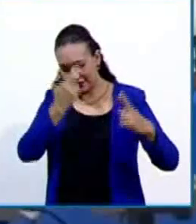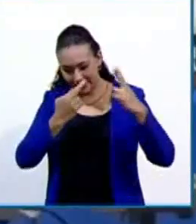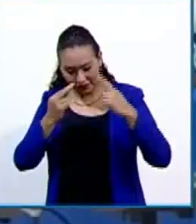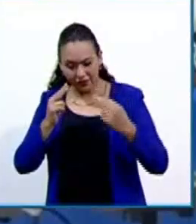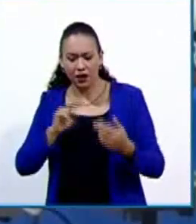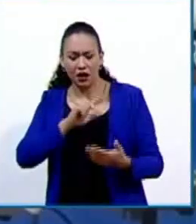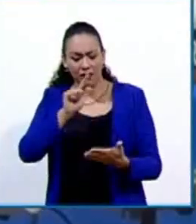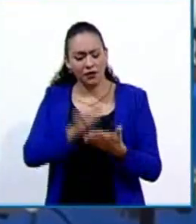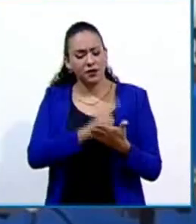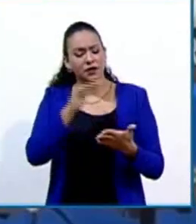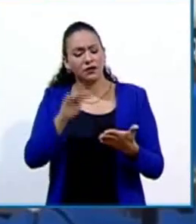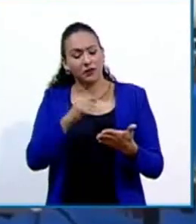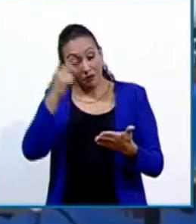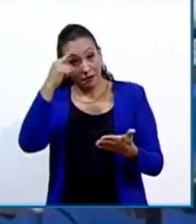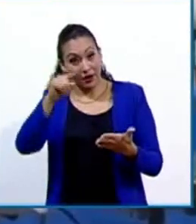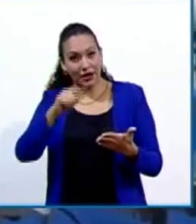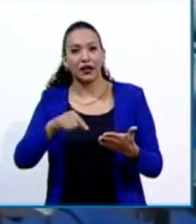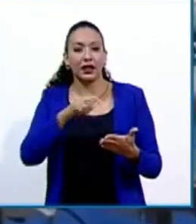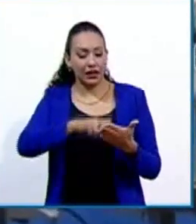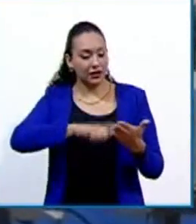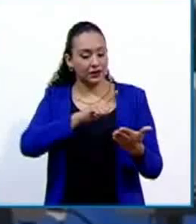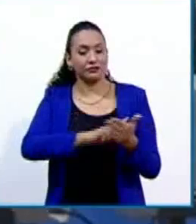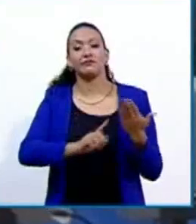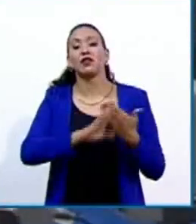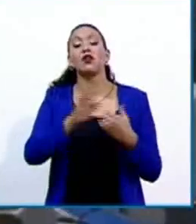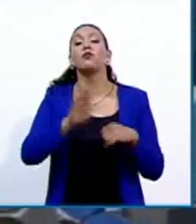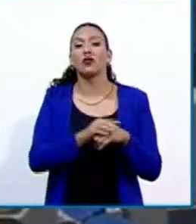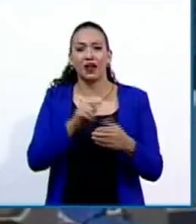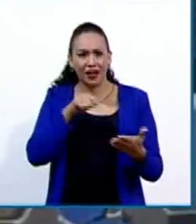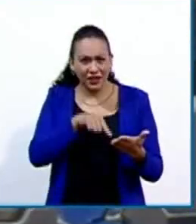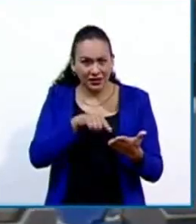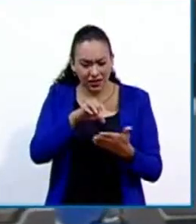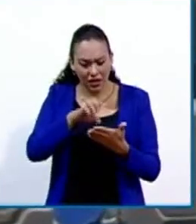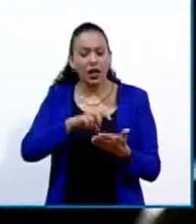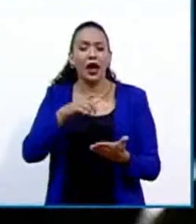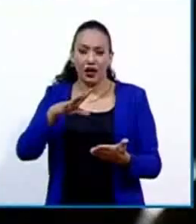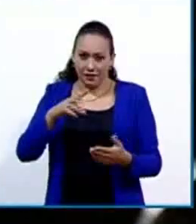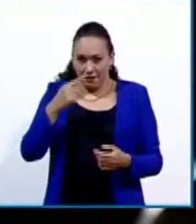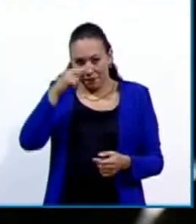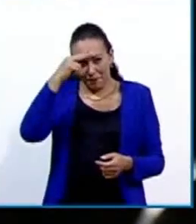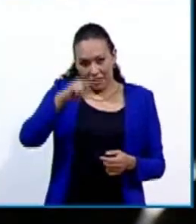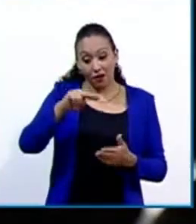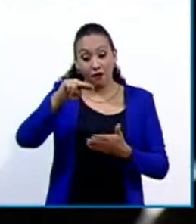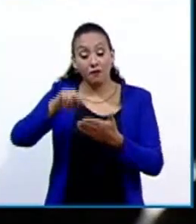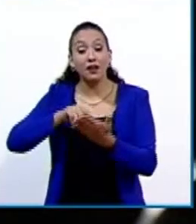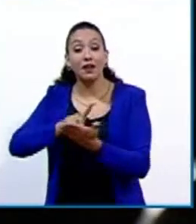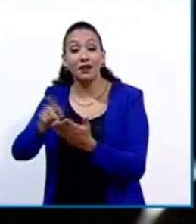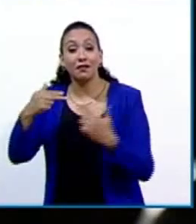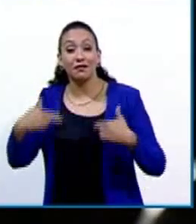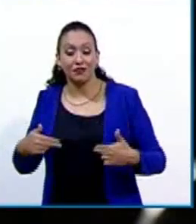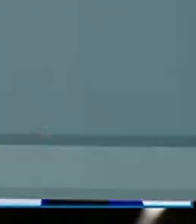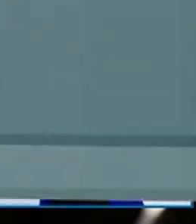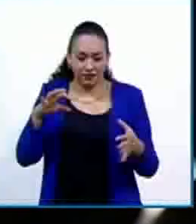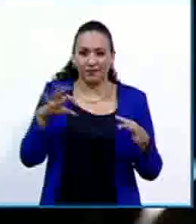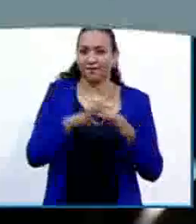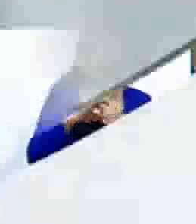se revierta esta reforma, cuyo contenido es contrario a la Convención Americana de los Derechos Humanos.